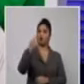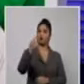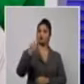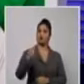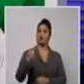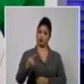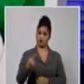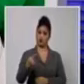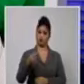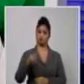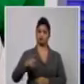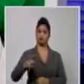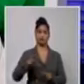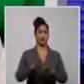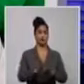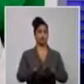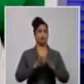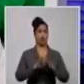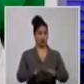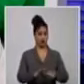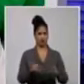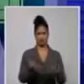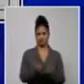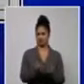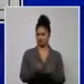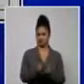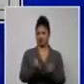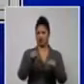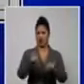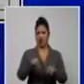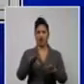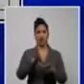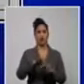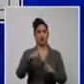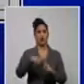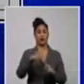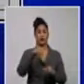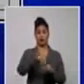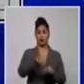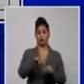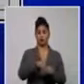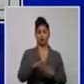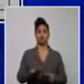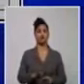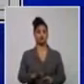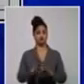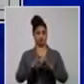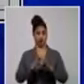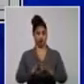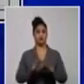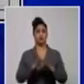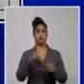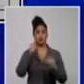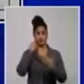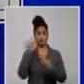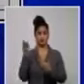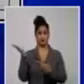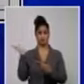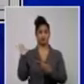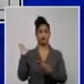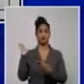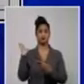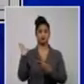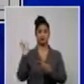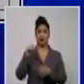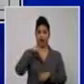en Guantánamo, que tiene la tasa más incidencia más alta, ahí se ve en la curva de Guantánamo